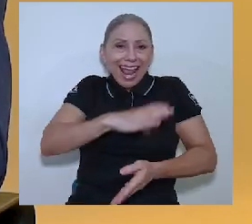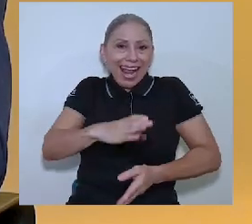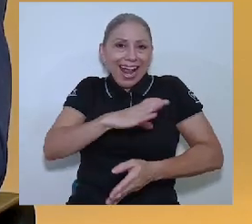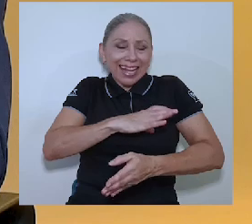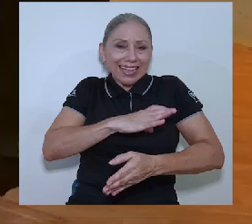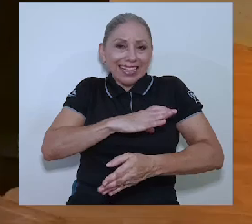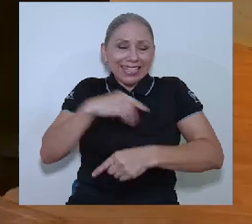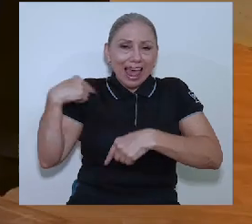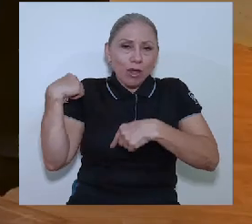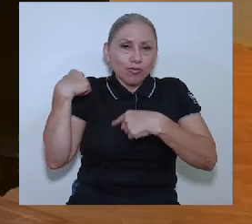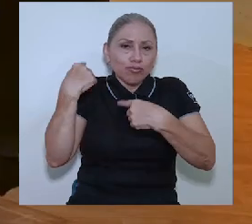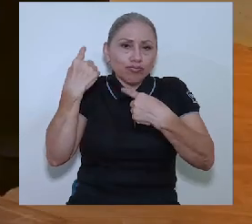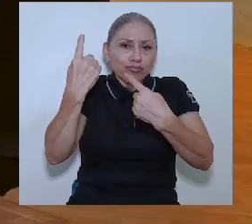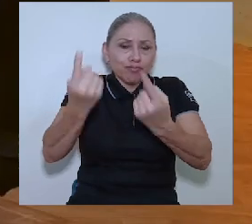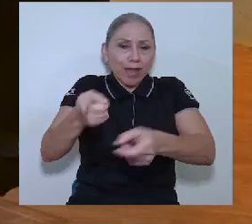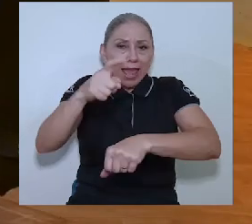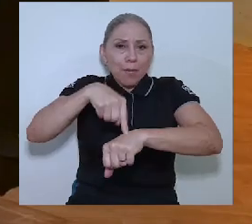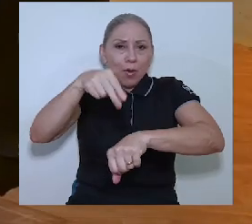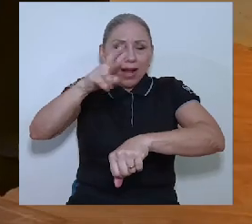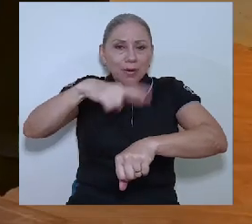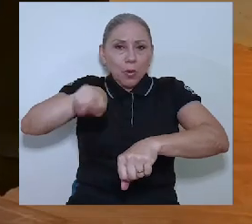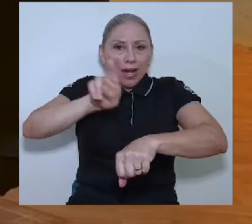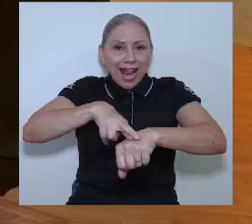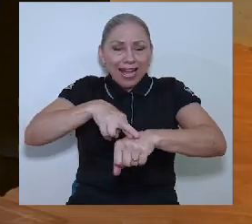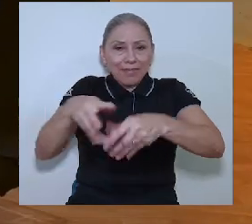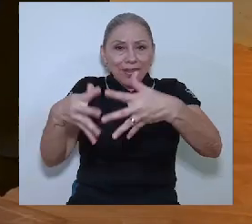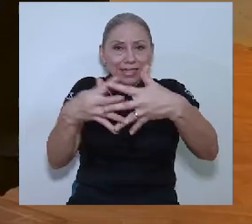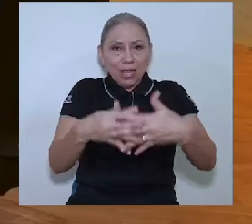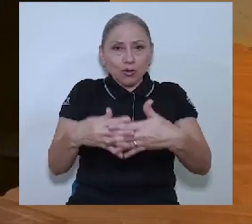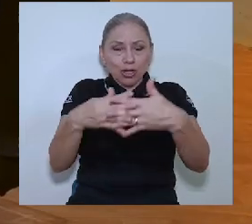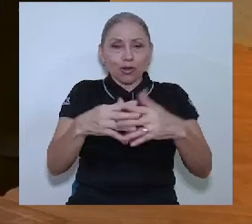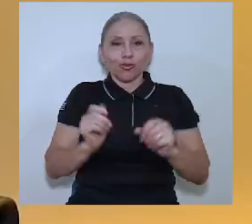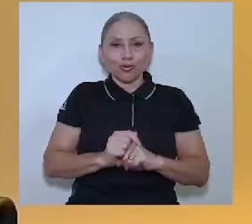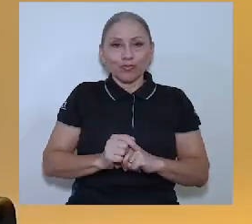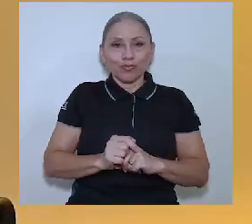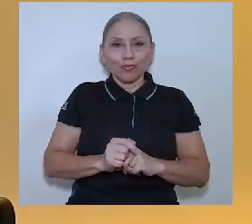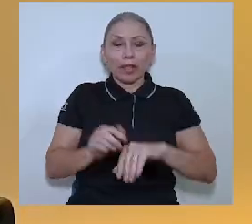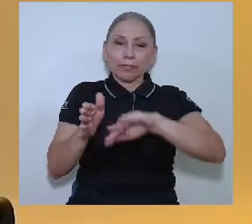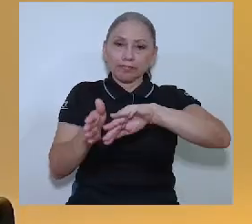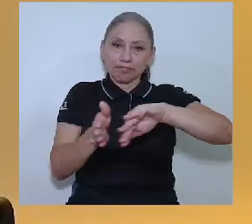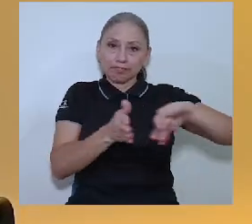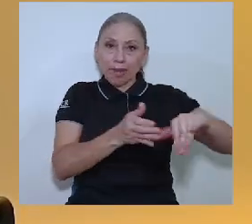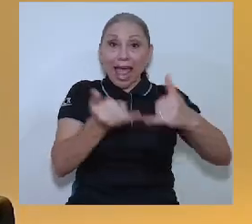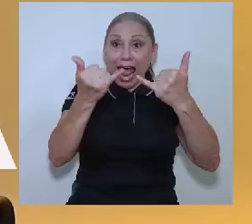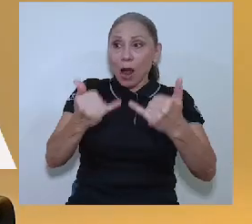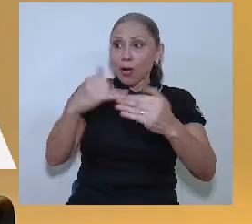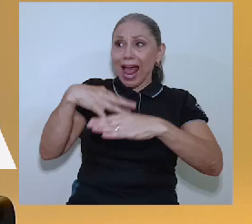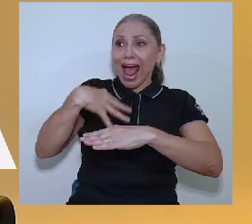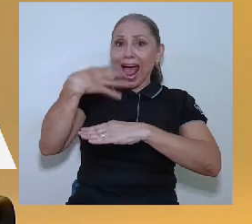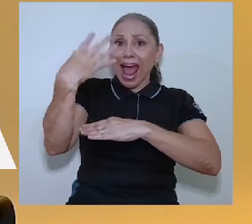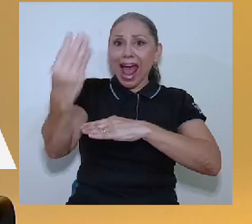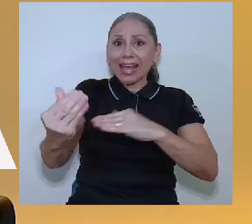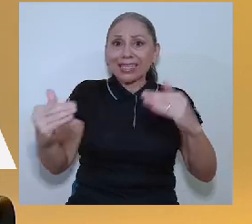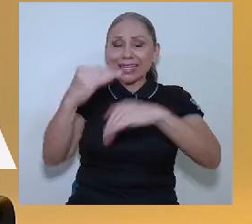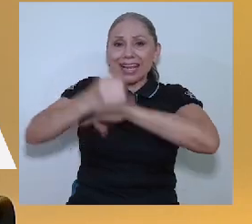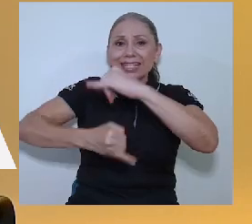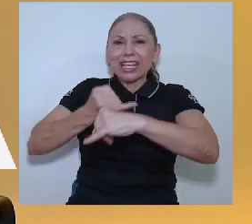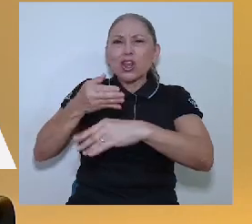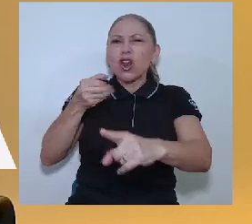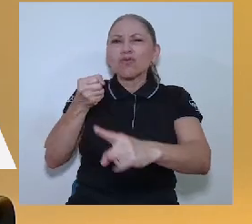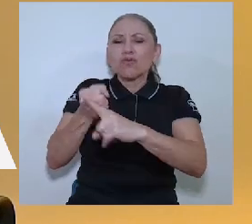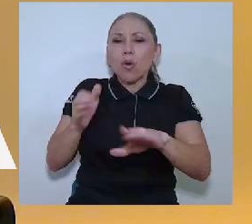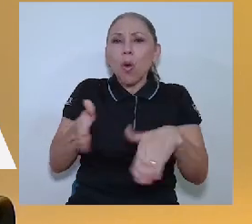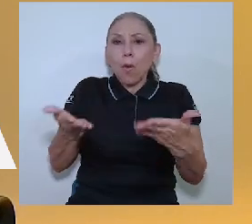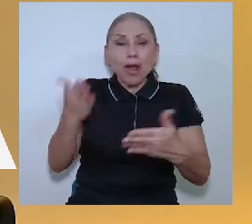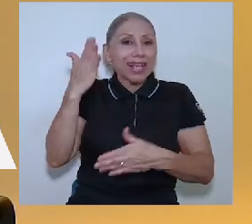época republicana a Estados Unidos. Ahora, hacia el exterior, sabemos que Trump y muchos